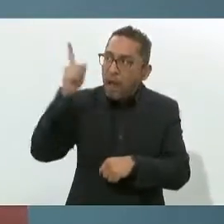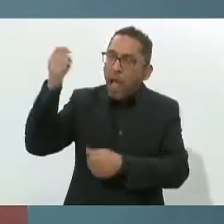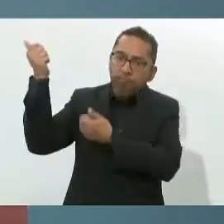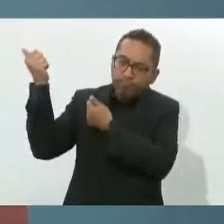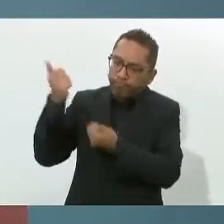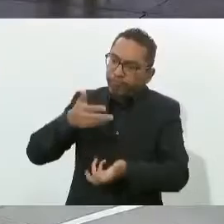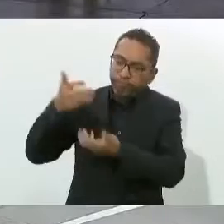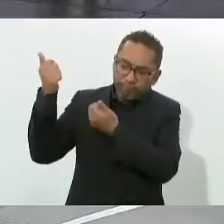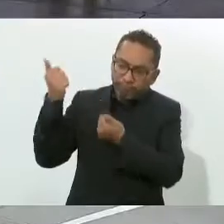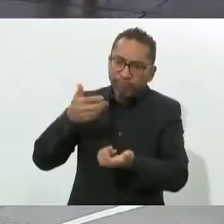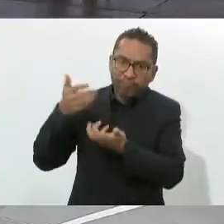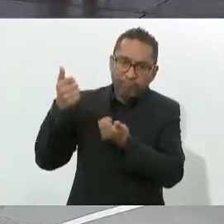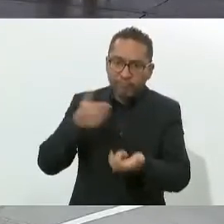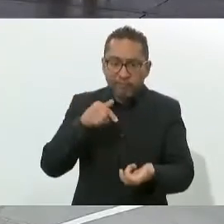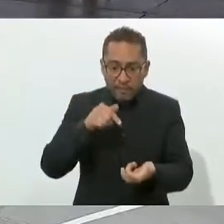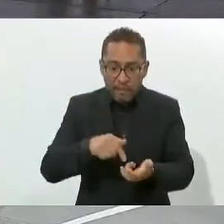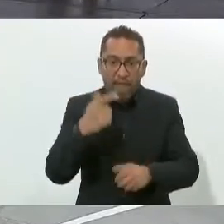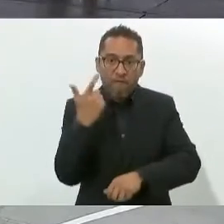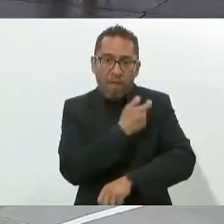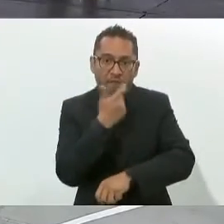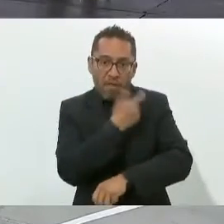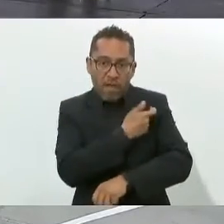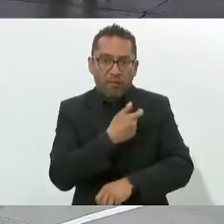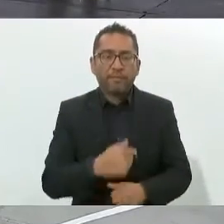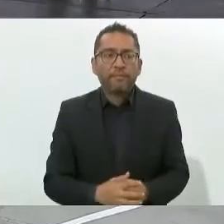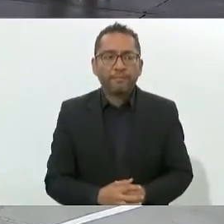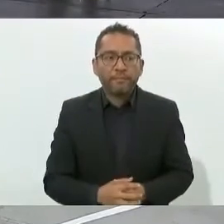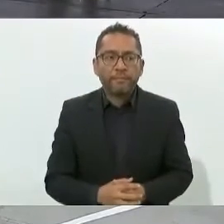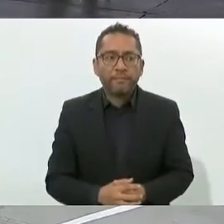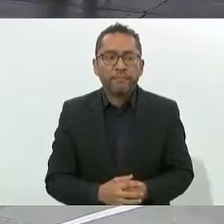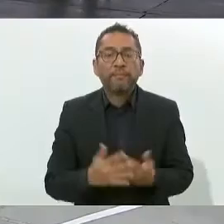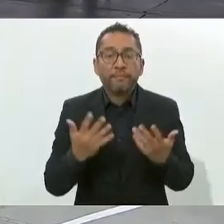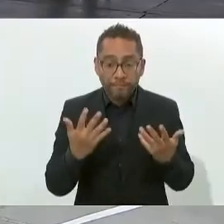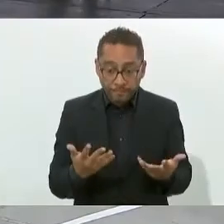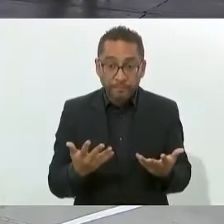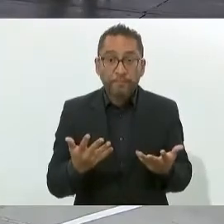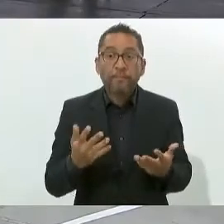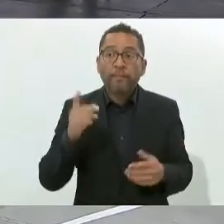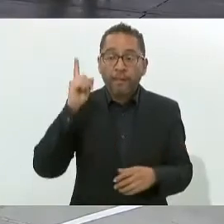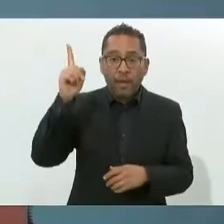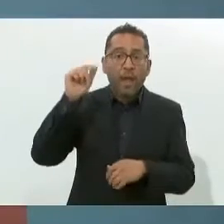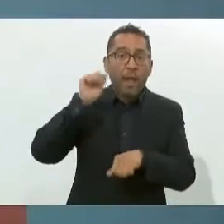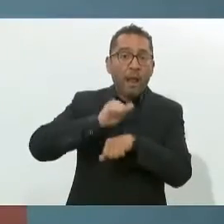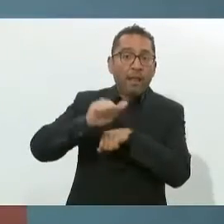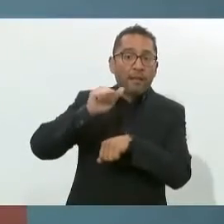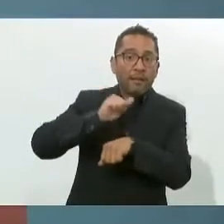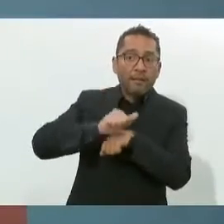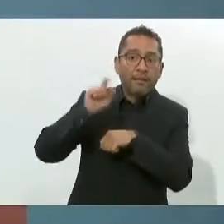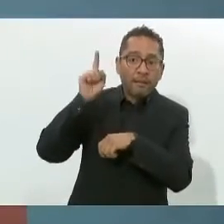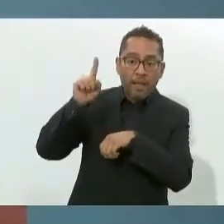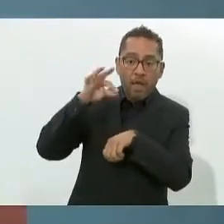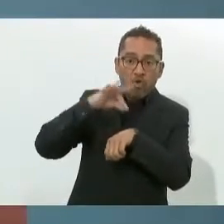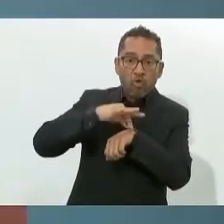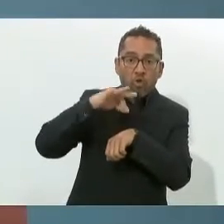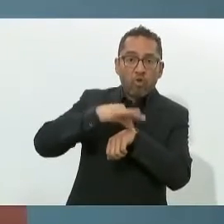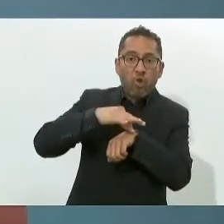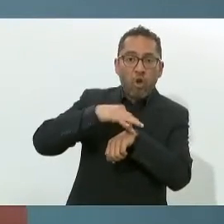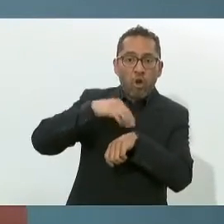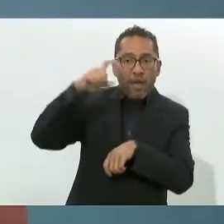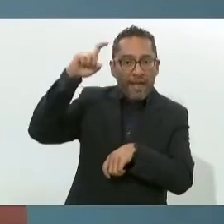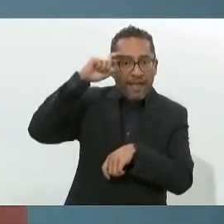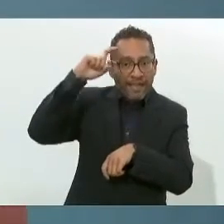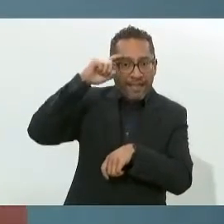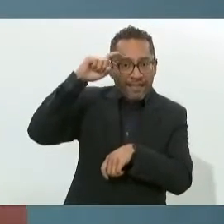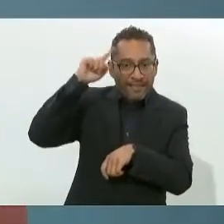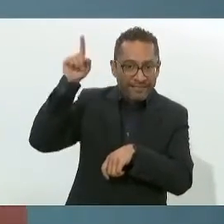enviando. Y está por regresar de Argentina el doctor Hugo López-Gatell, que